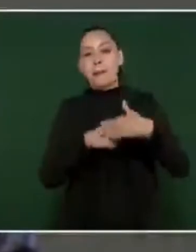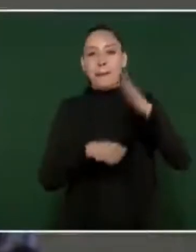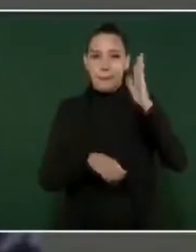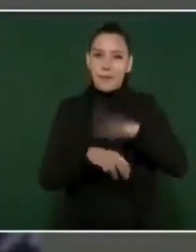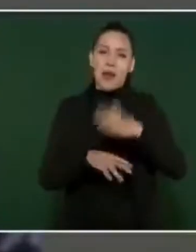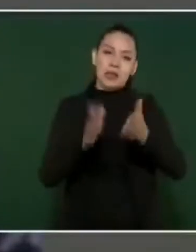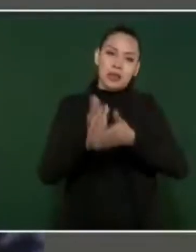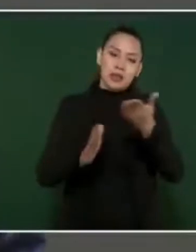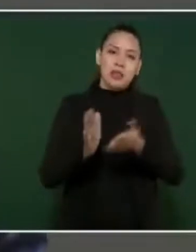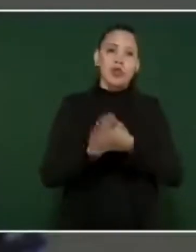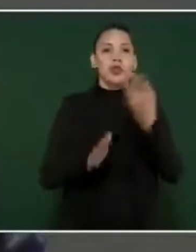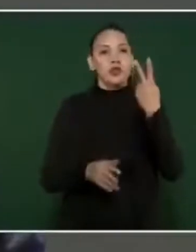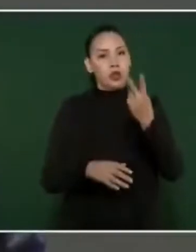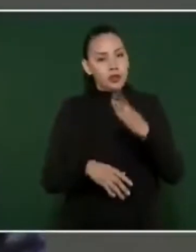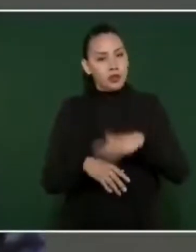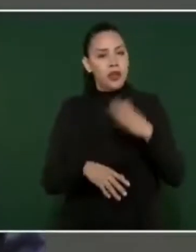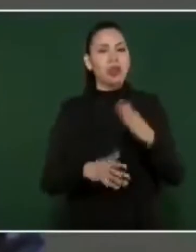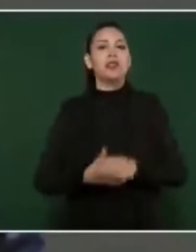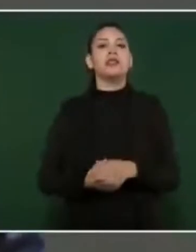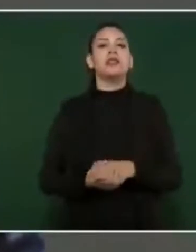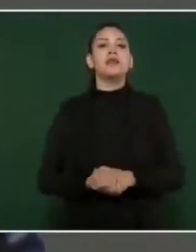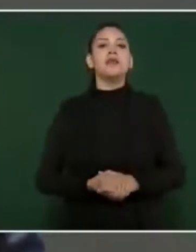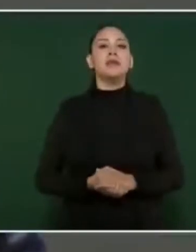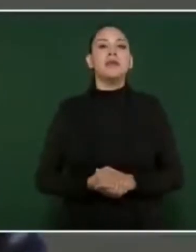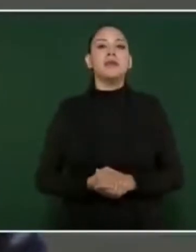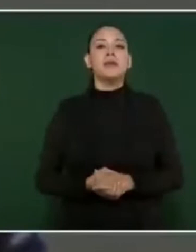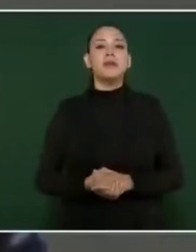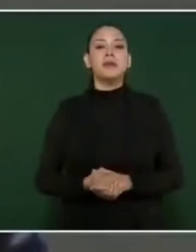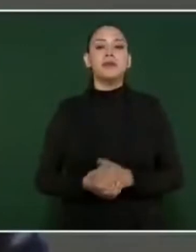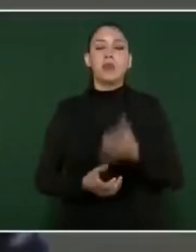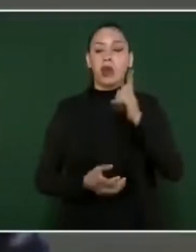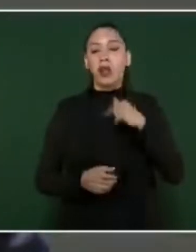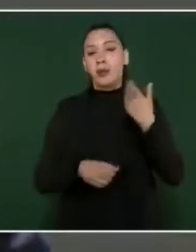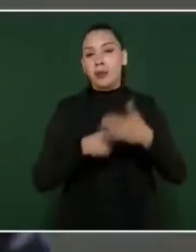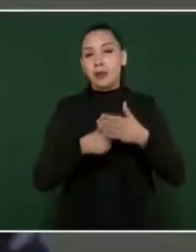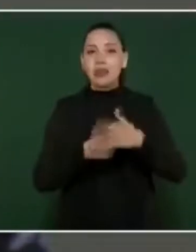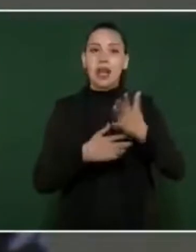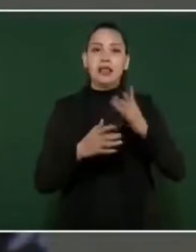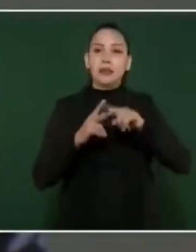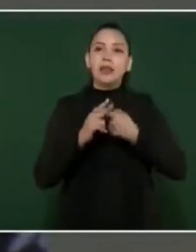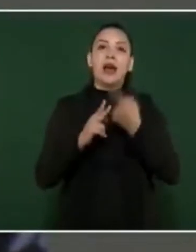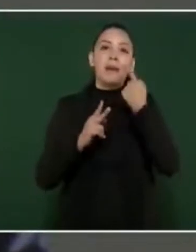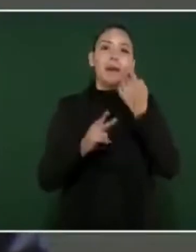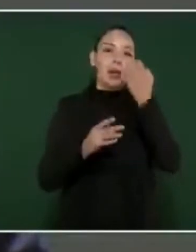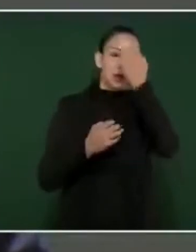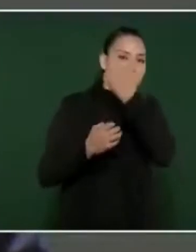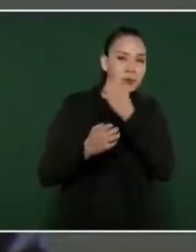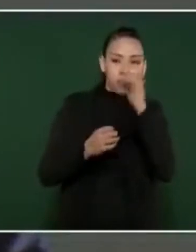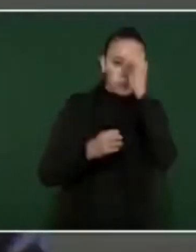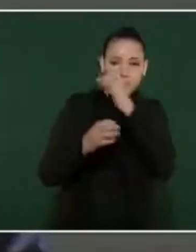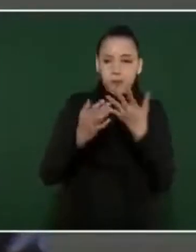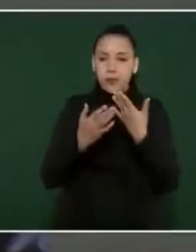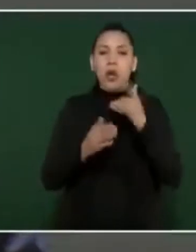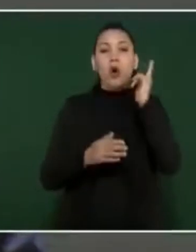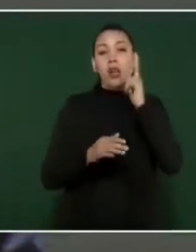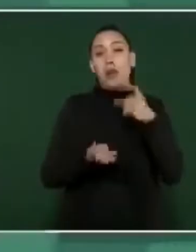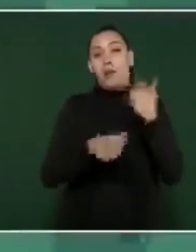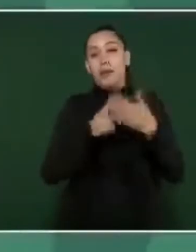prueba. Consideramos que para el año próximo ya va a estar produciendo. En total, con 2